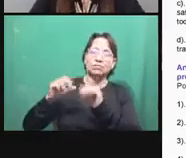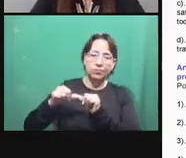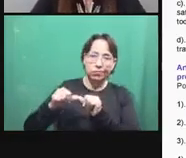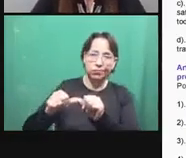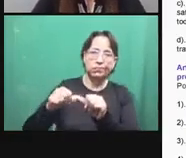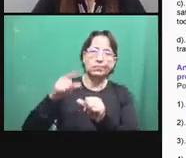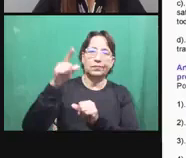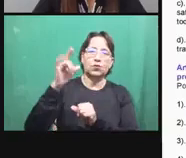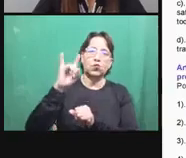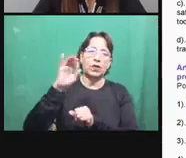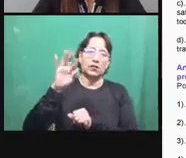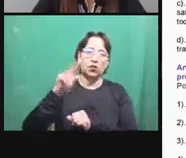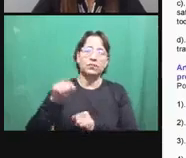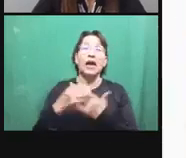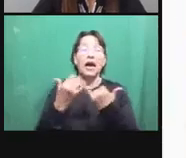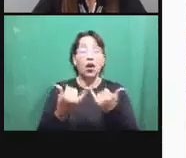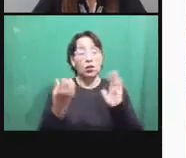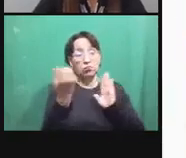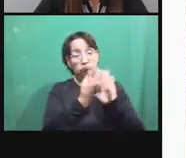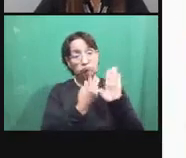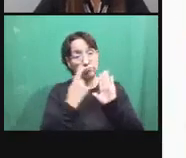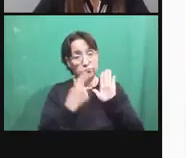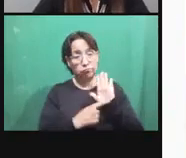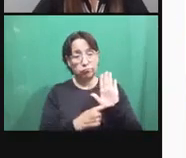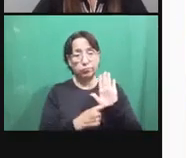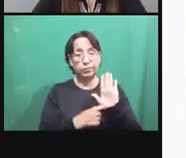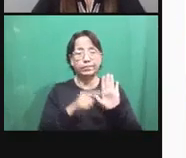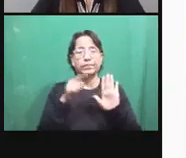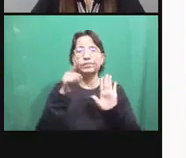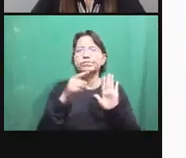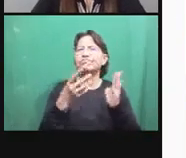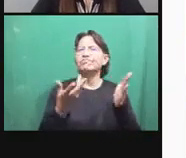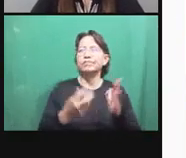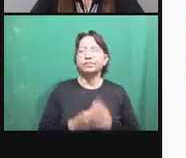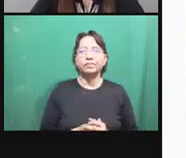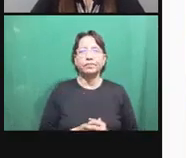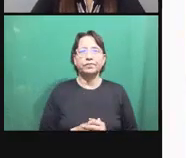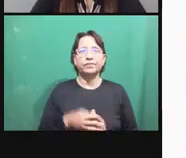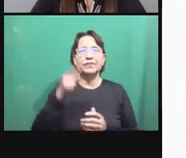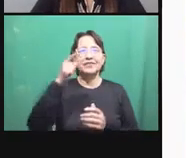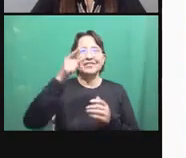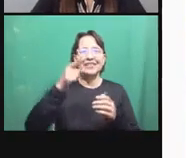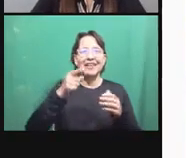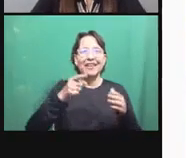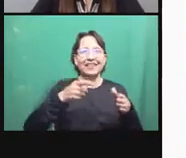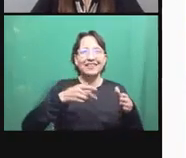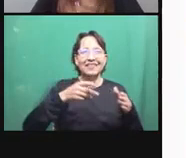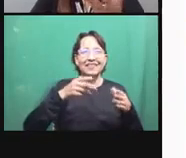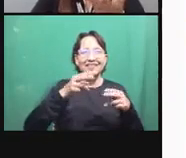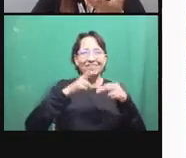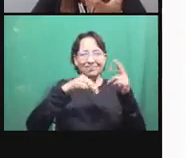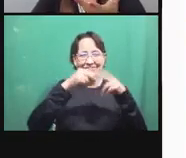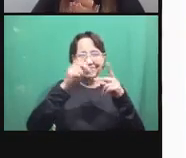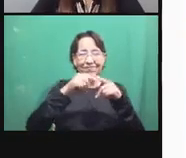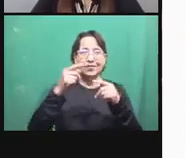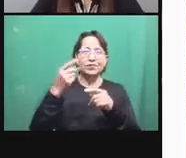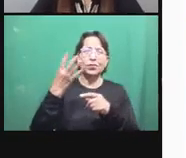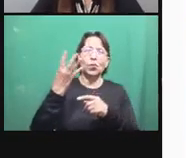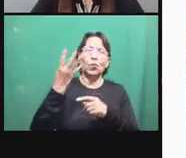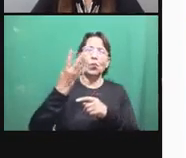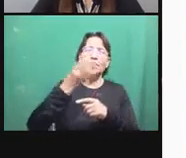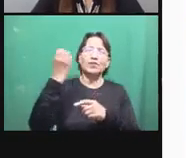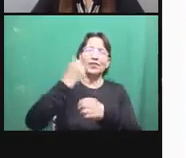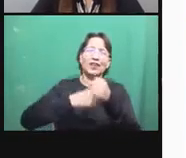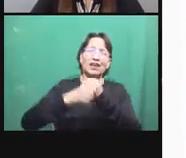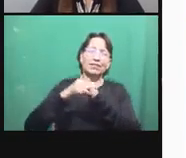siguiente diapositiva quiero ilustrar de alguna manera edificaciones que cuentan con más de 400 años